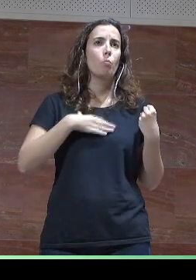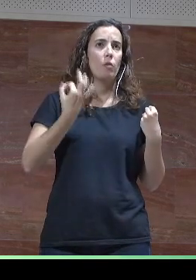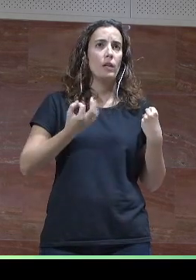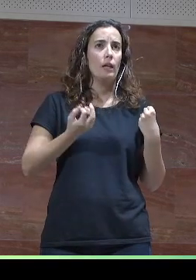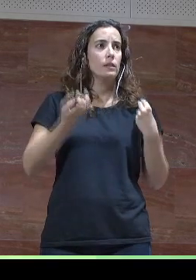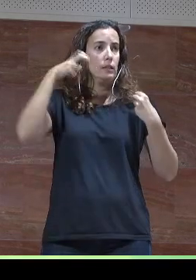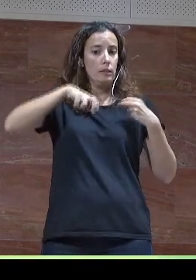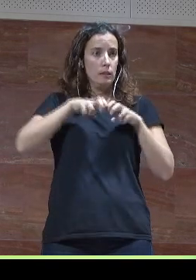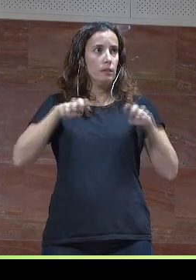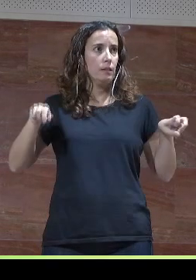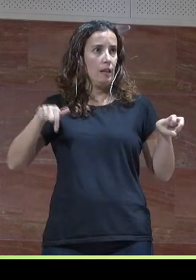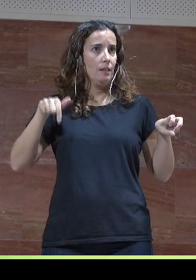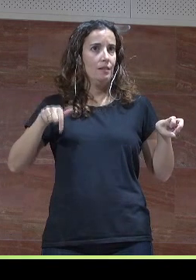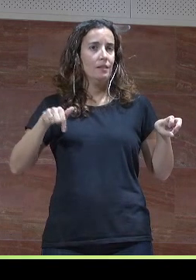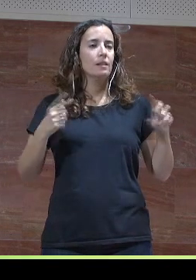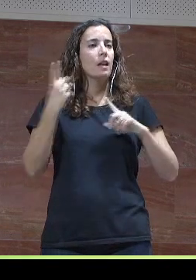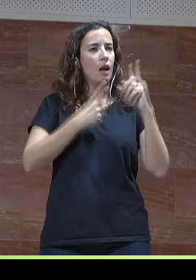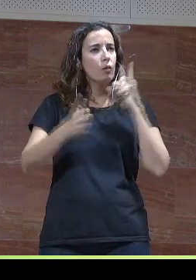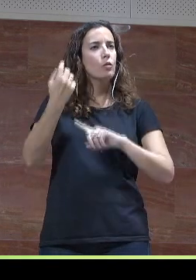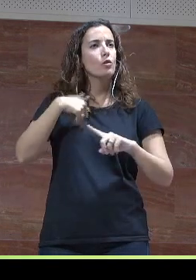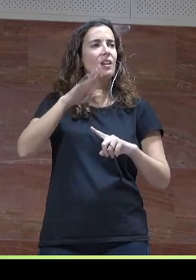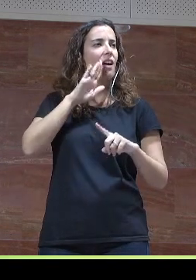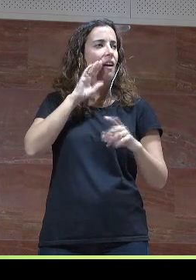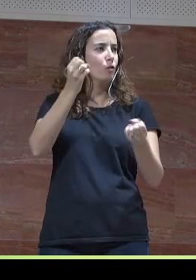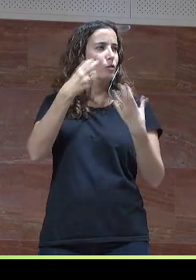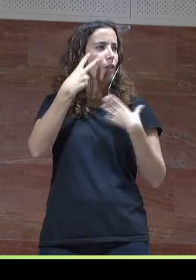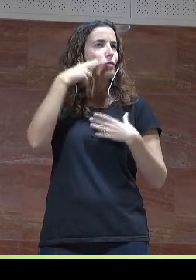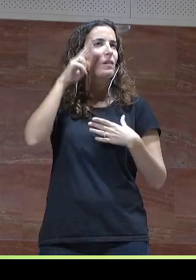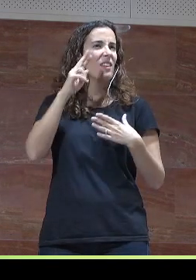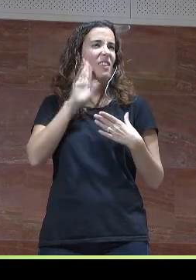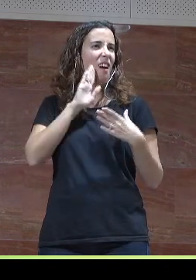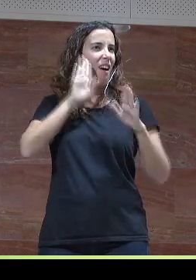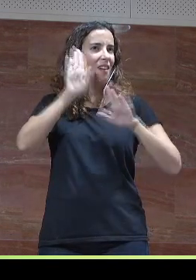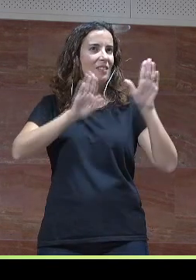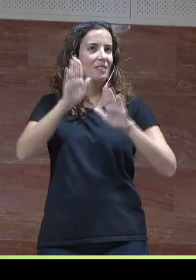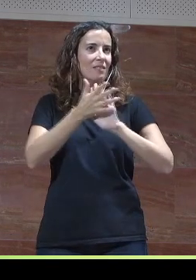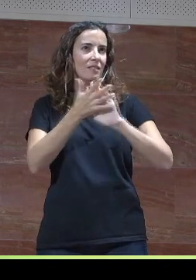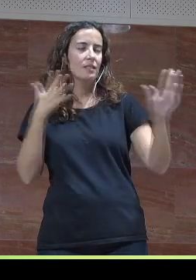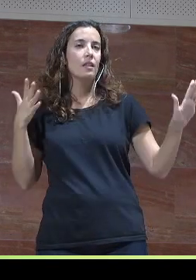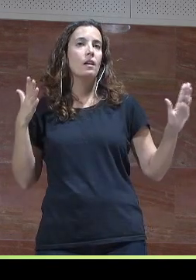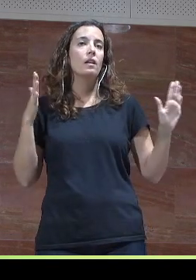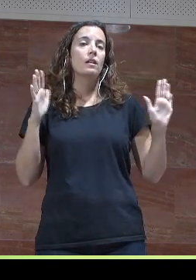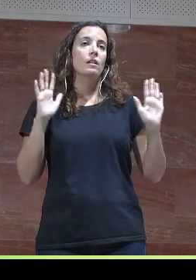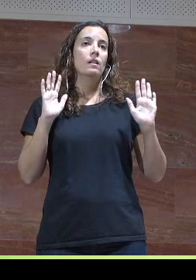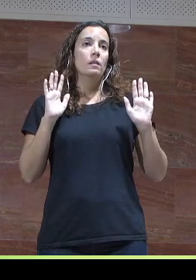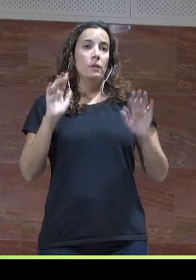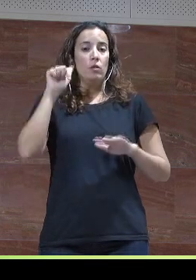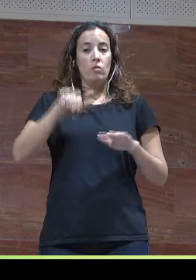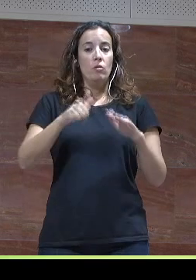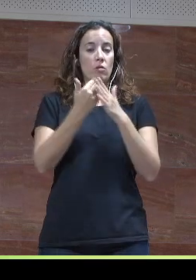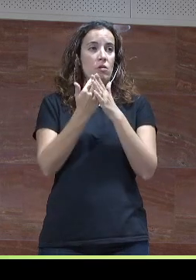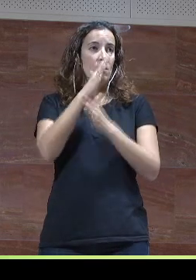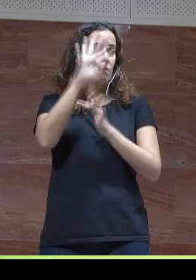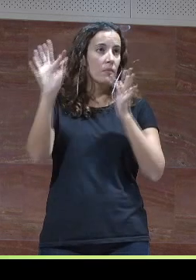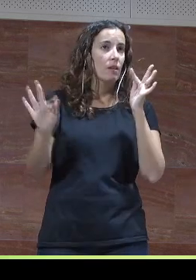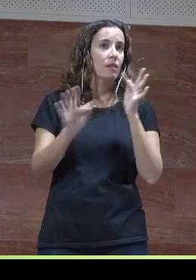arriba, algunos ya nos habéis contado un poco vuestra experiencia de forma rápida, pero pues en esta mañana